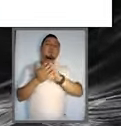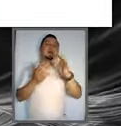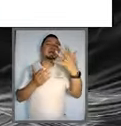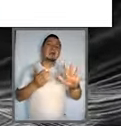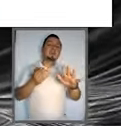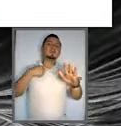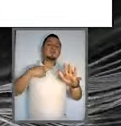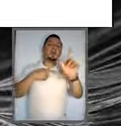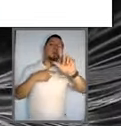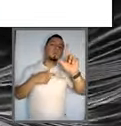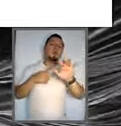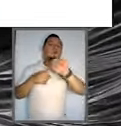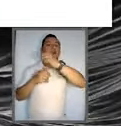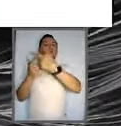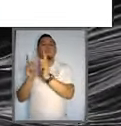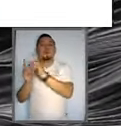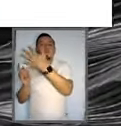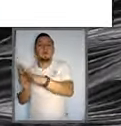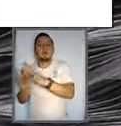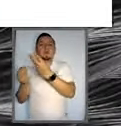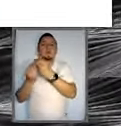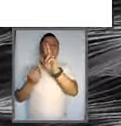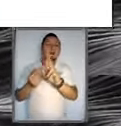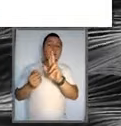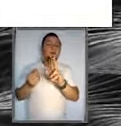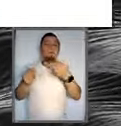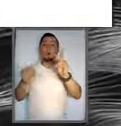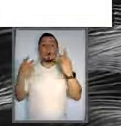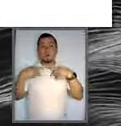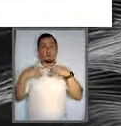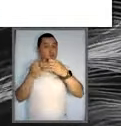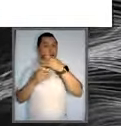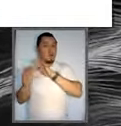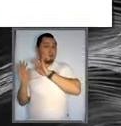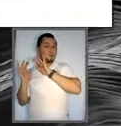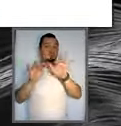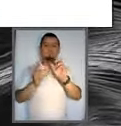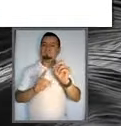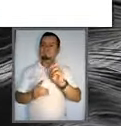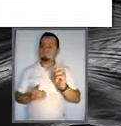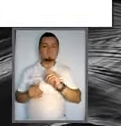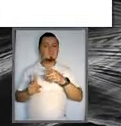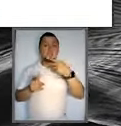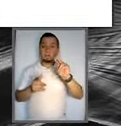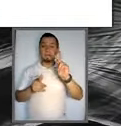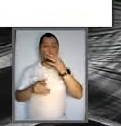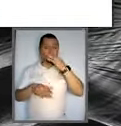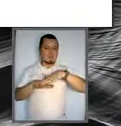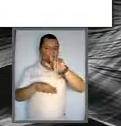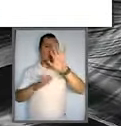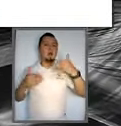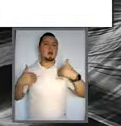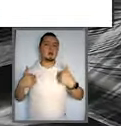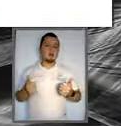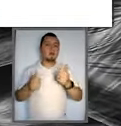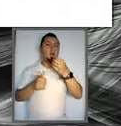podamos escalonar horarios y demás. Todo lo estamos analizando en función a buenas prácticas mundiales. De mi parte es